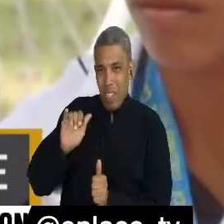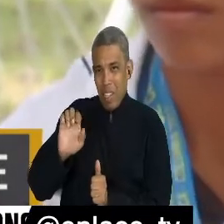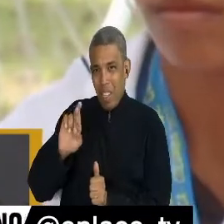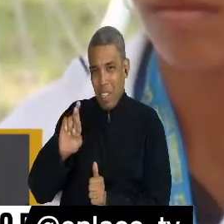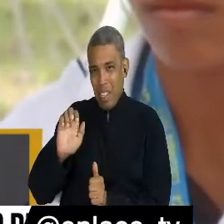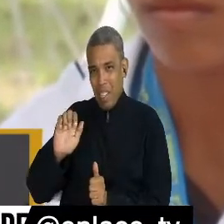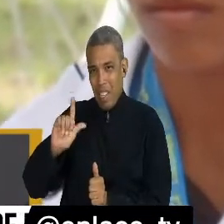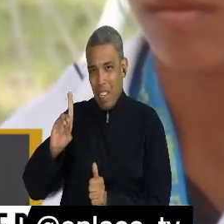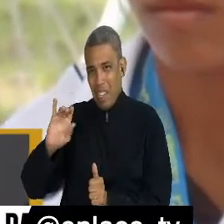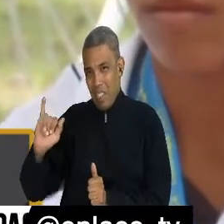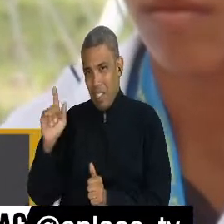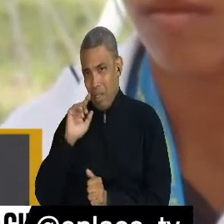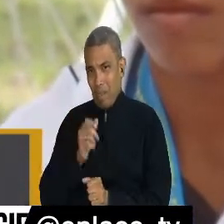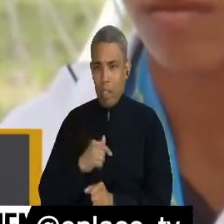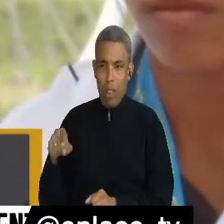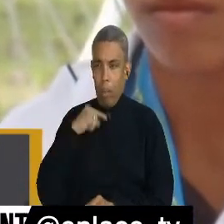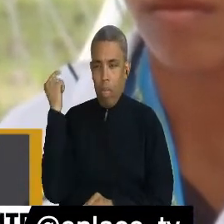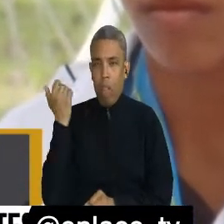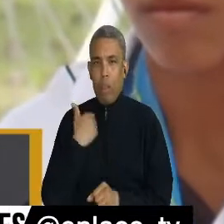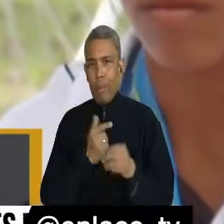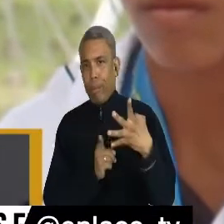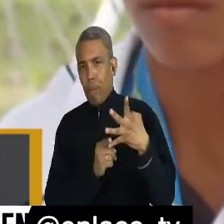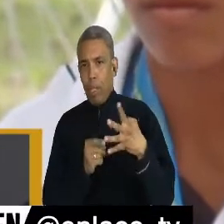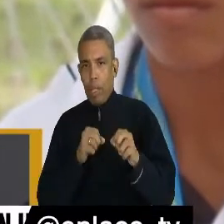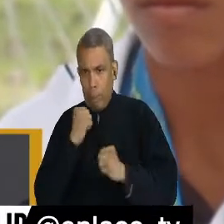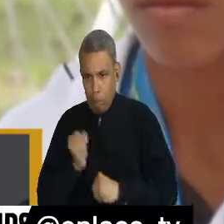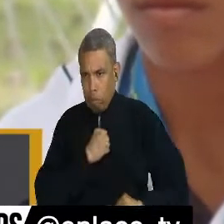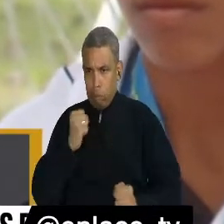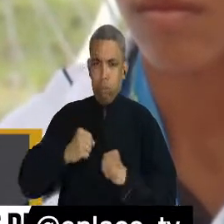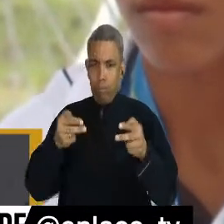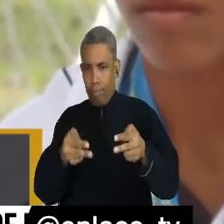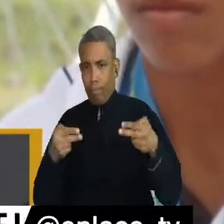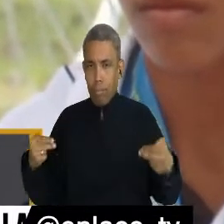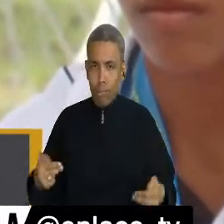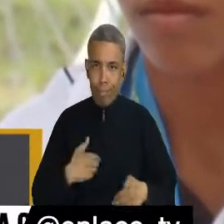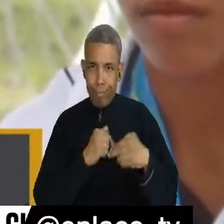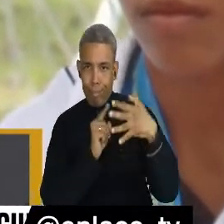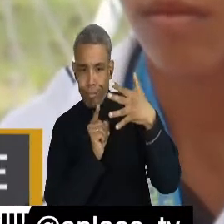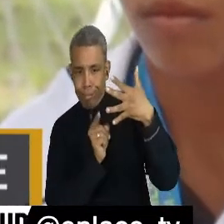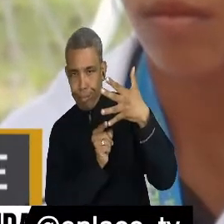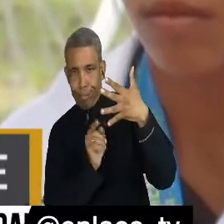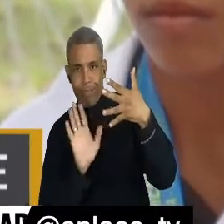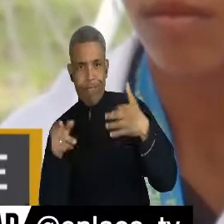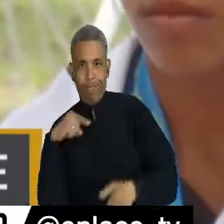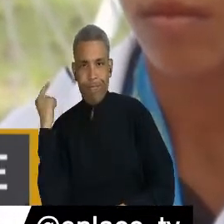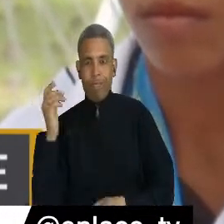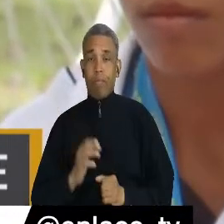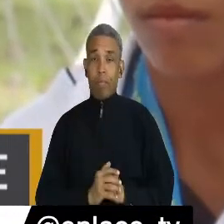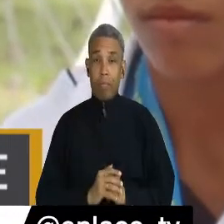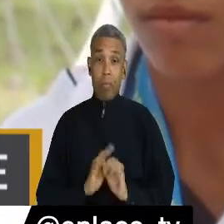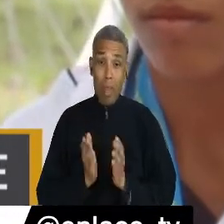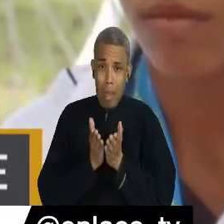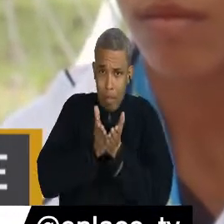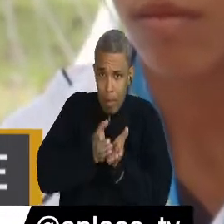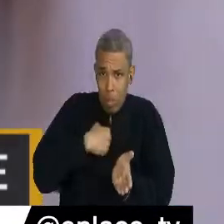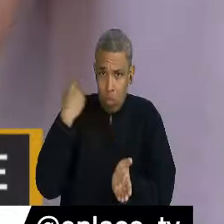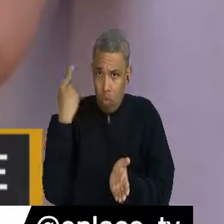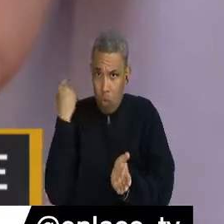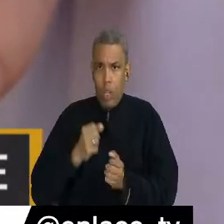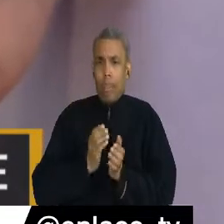obtener medallas, quedamos en un cuarto, quinto lugar, y en la maratón obtuve una medalla de